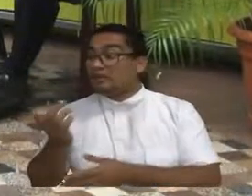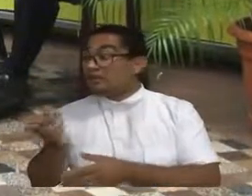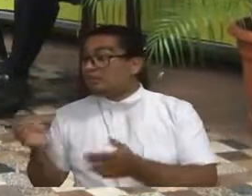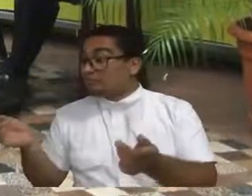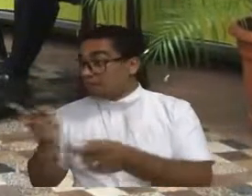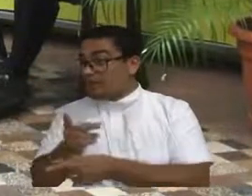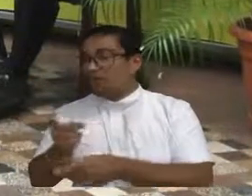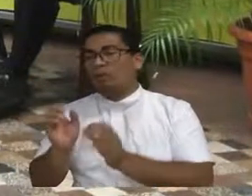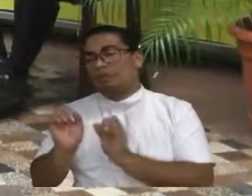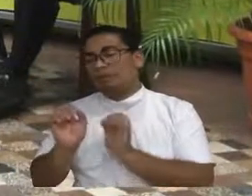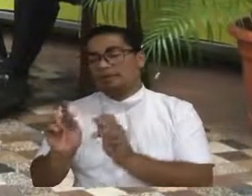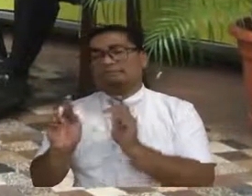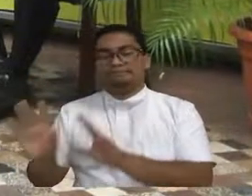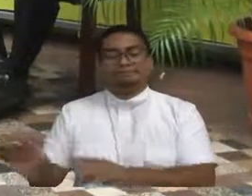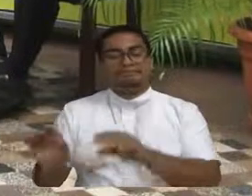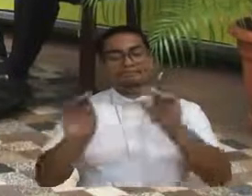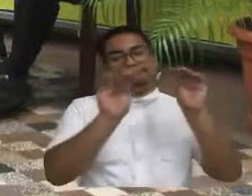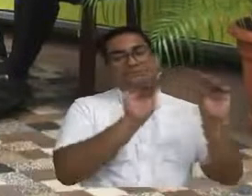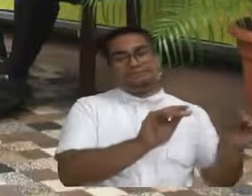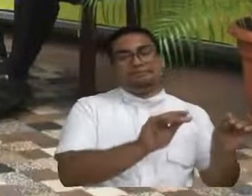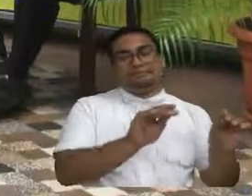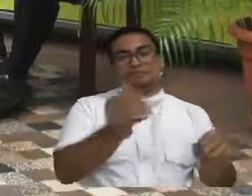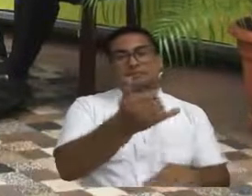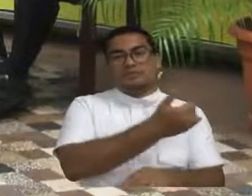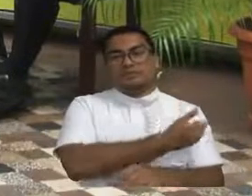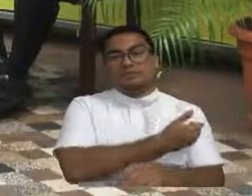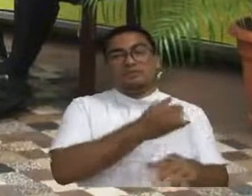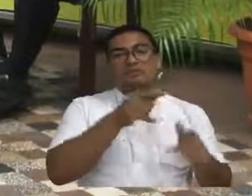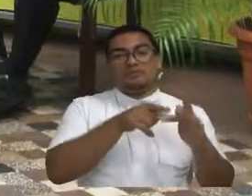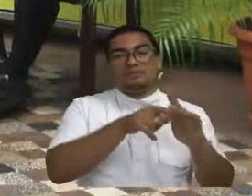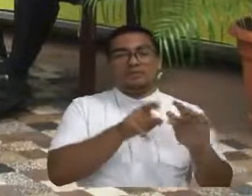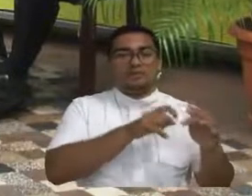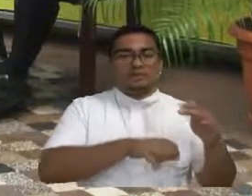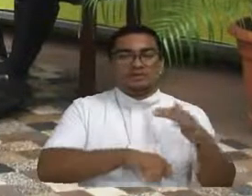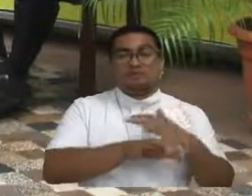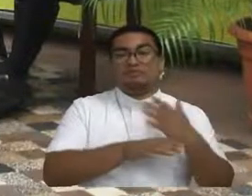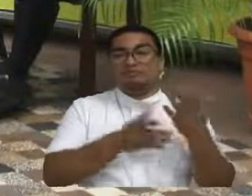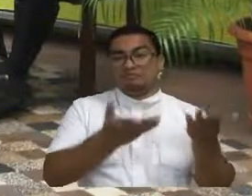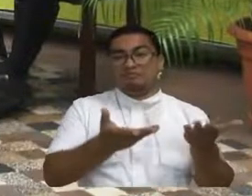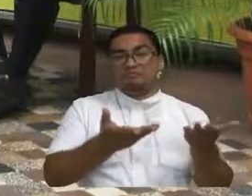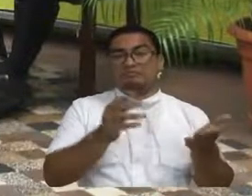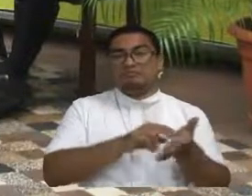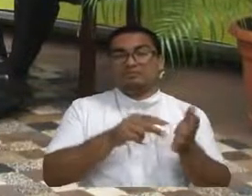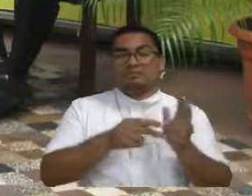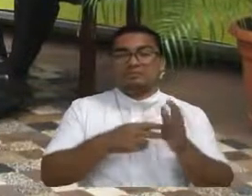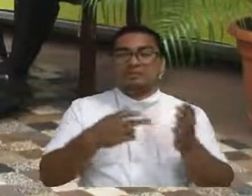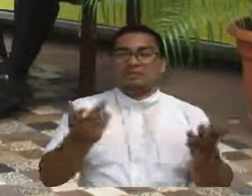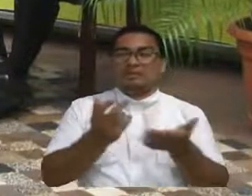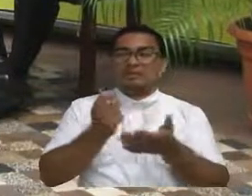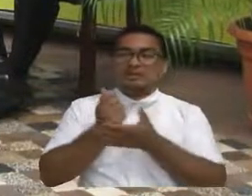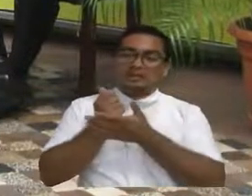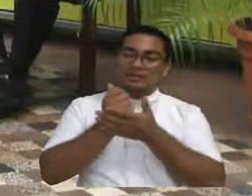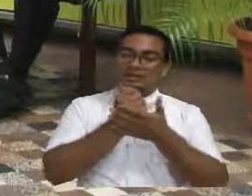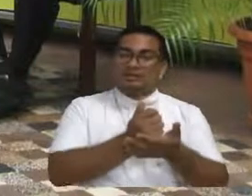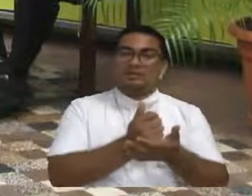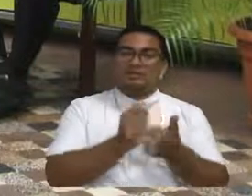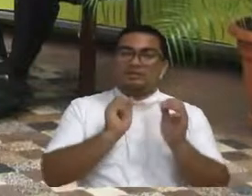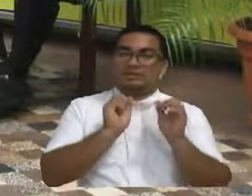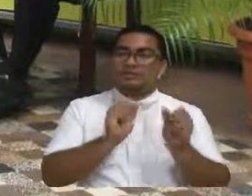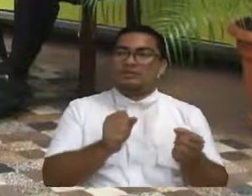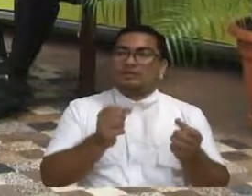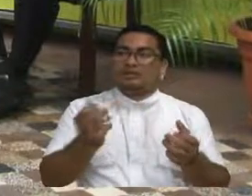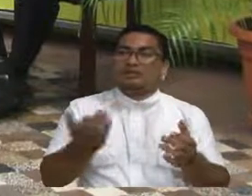luego ellos ya decidirán si lo remiten al Hospital Psicosocial para una mejor intervención, o en algunos casos para ingresarlos en el